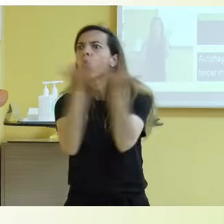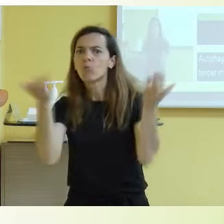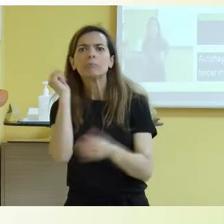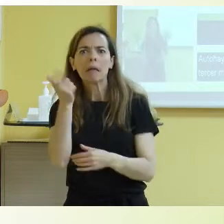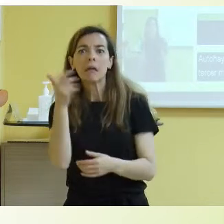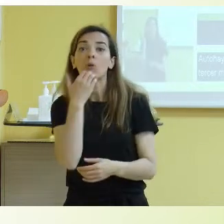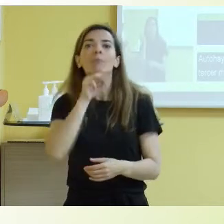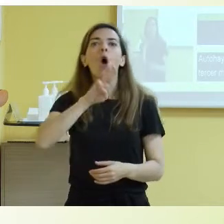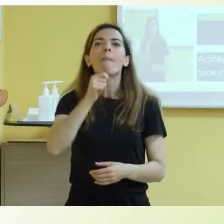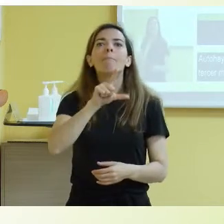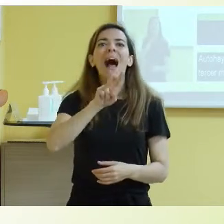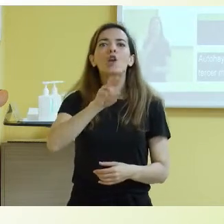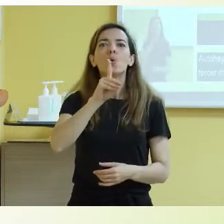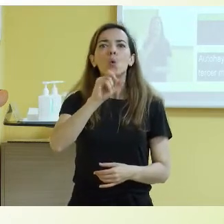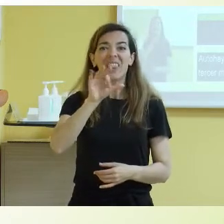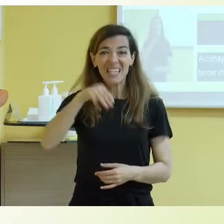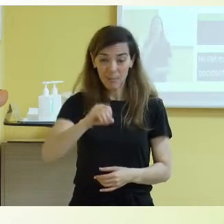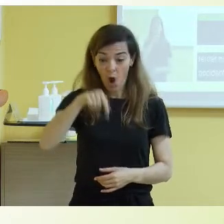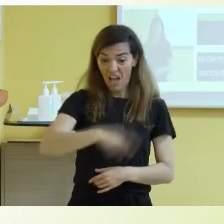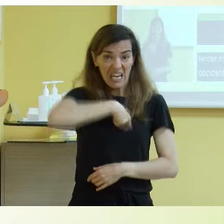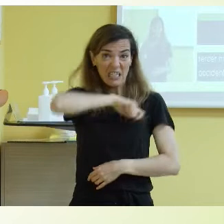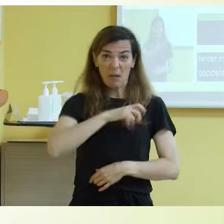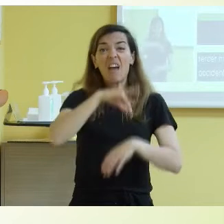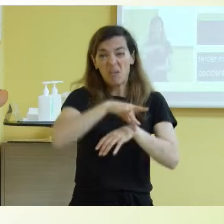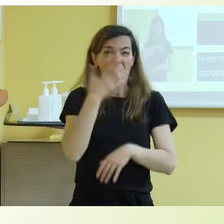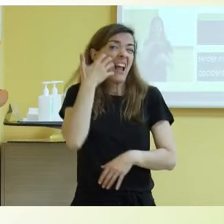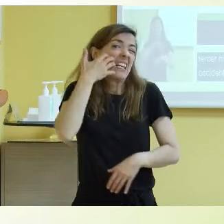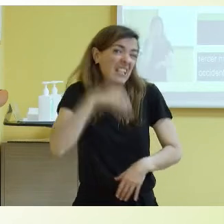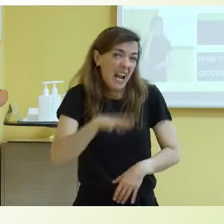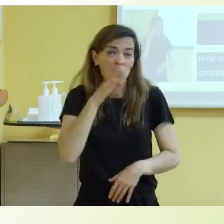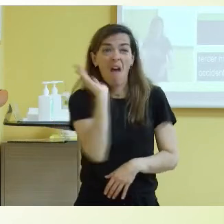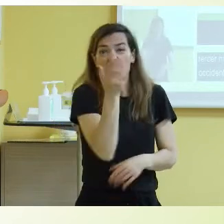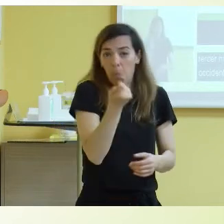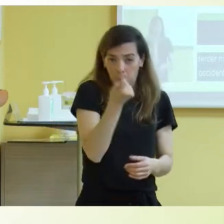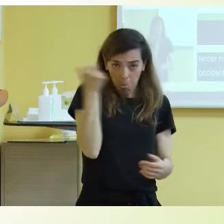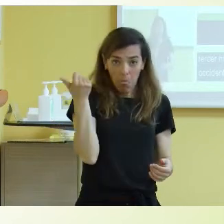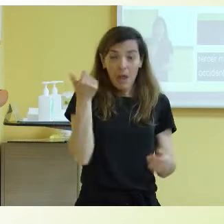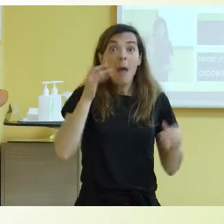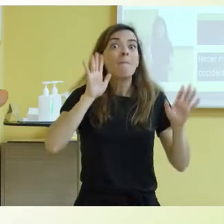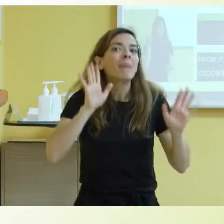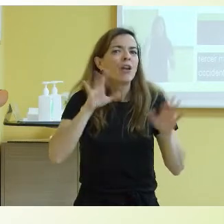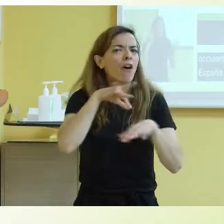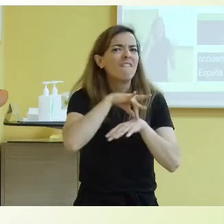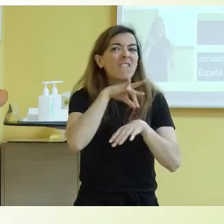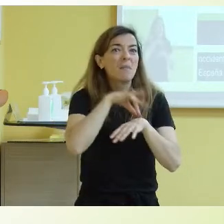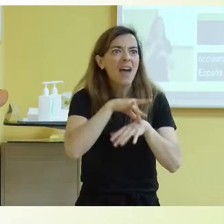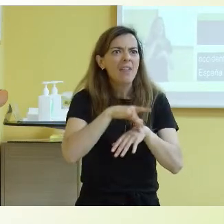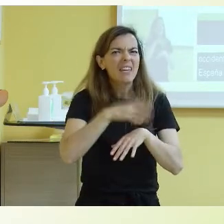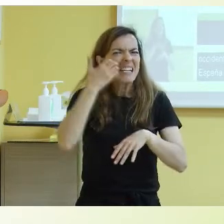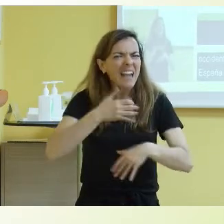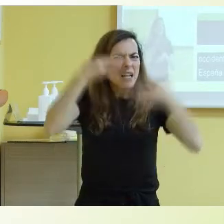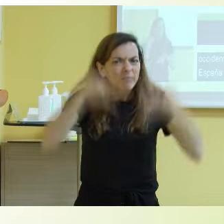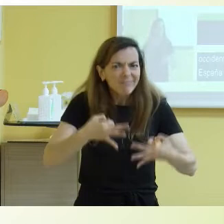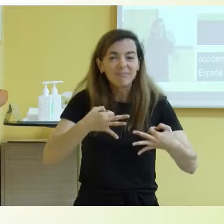ejemplo, el paludismo. En España el paludismo es una enfermedad, digamos, rara desde el punto de vista de la prevalencia de 5 por 10.000, pero no es una enfermedad rara en el